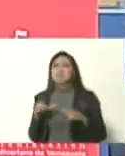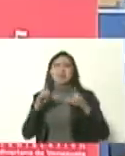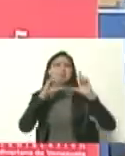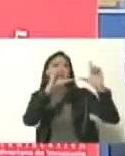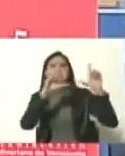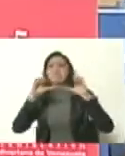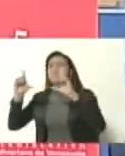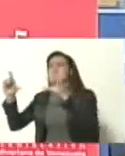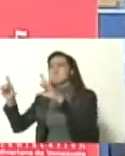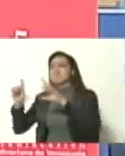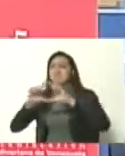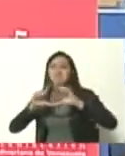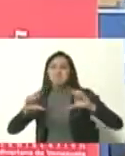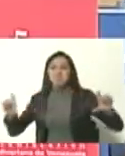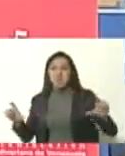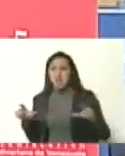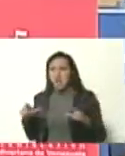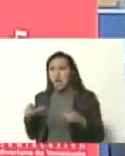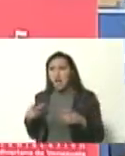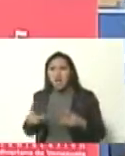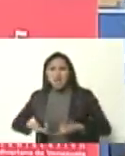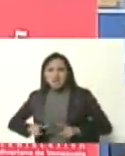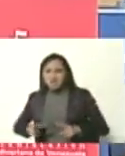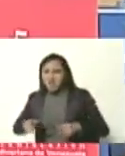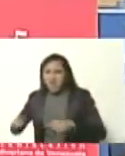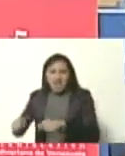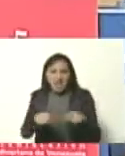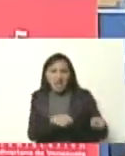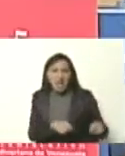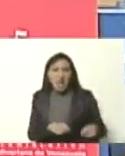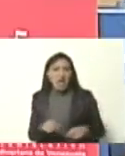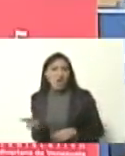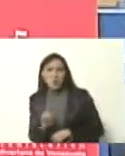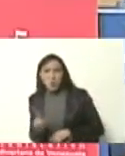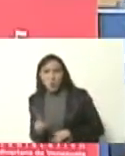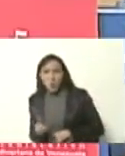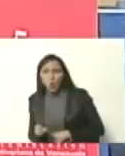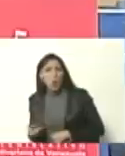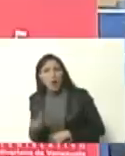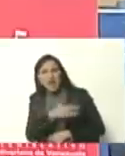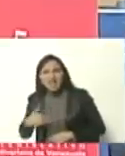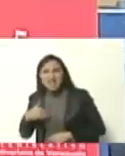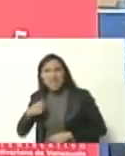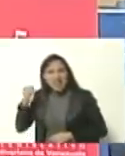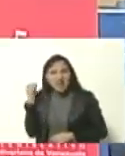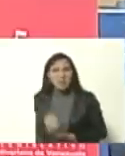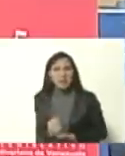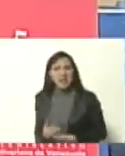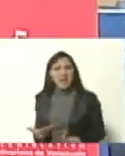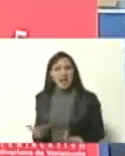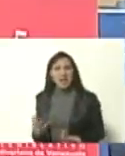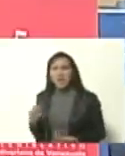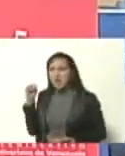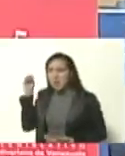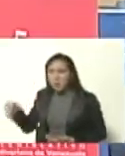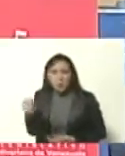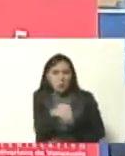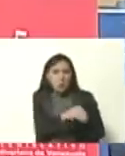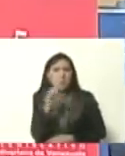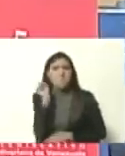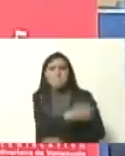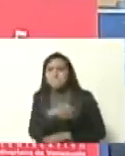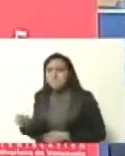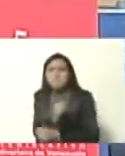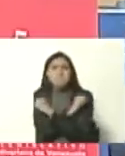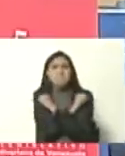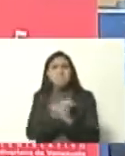colocar una silla. Y están hablando de asesinatos. Están hablando de colocar explosivos. Están hablando de